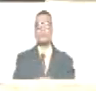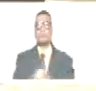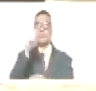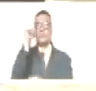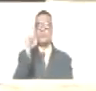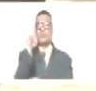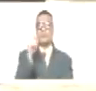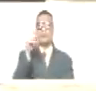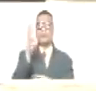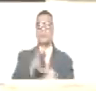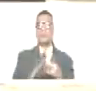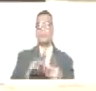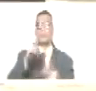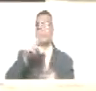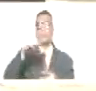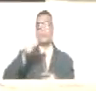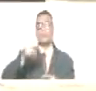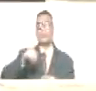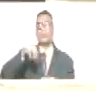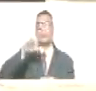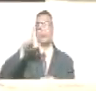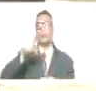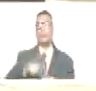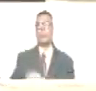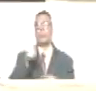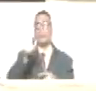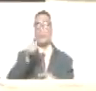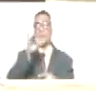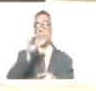de Rafael Ramírez, en esa parte.